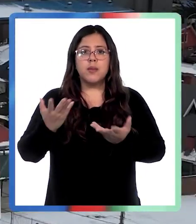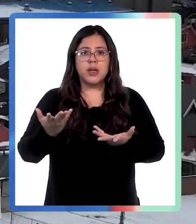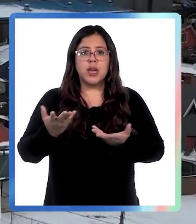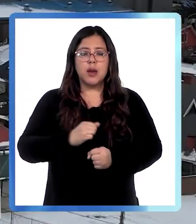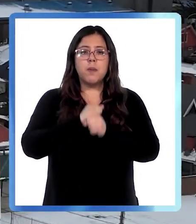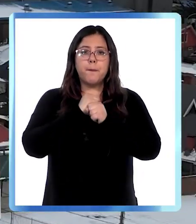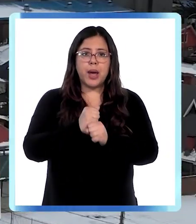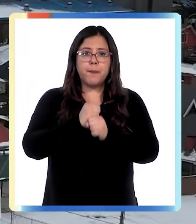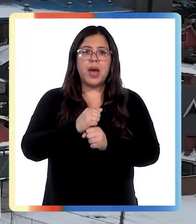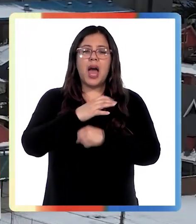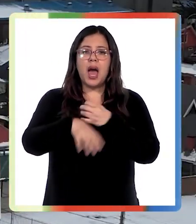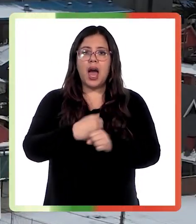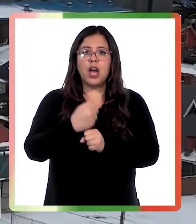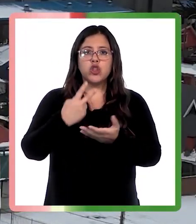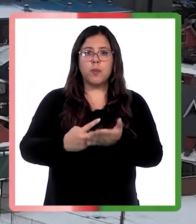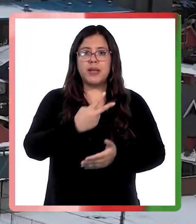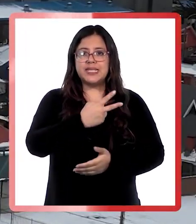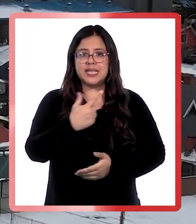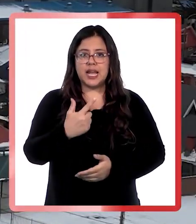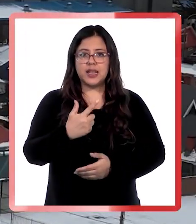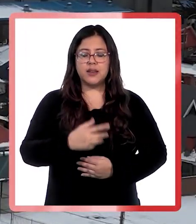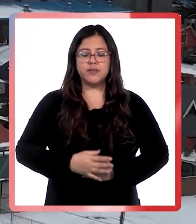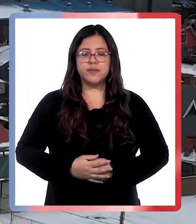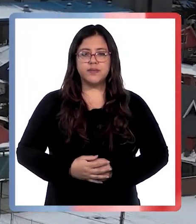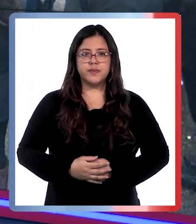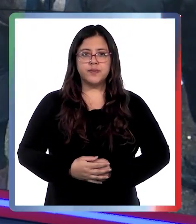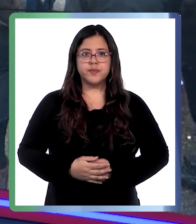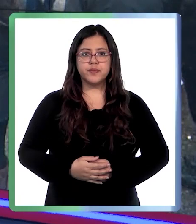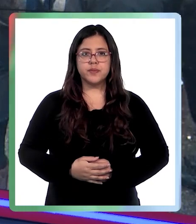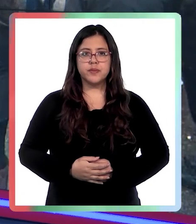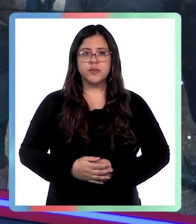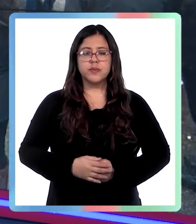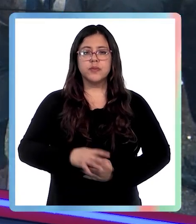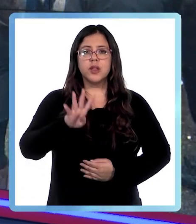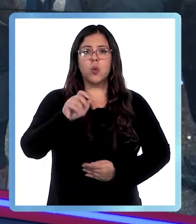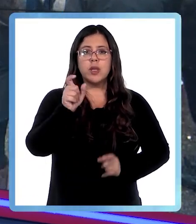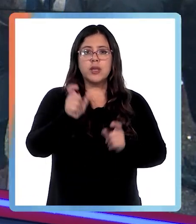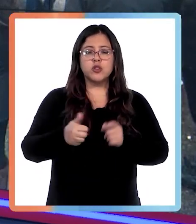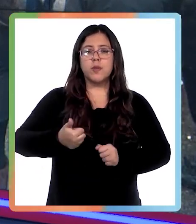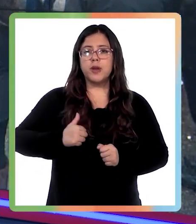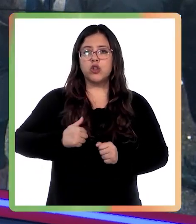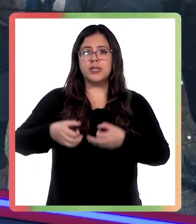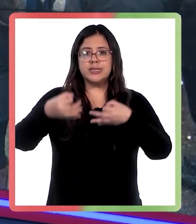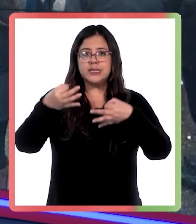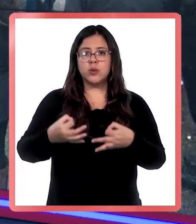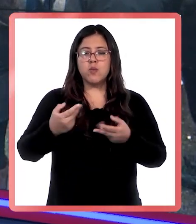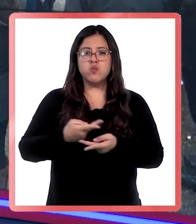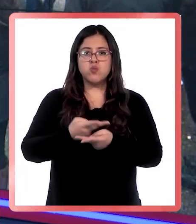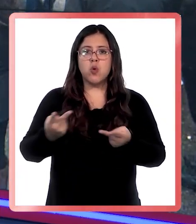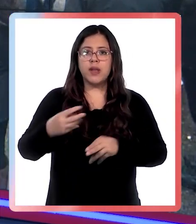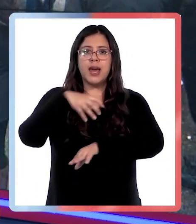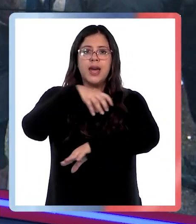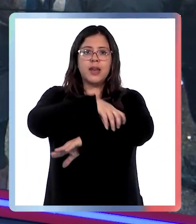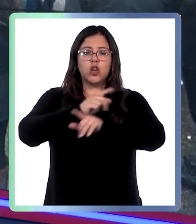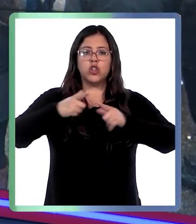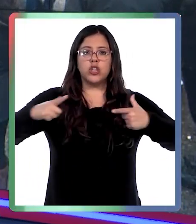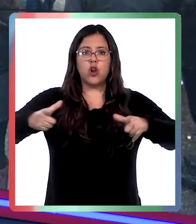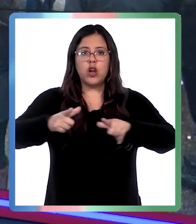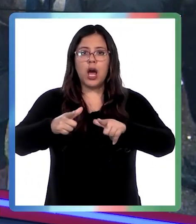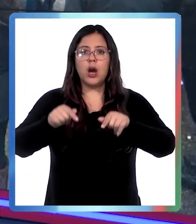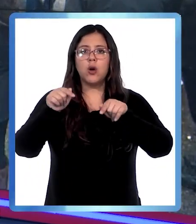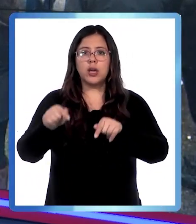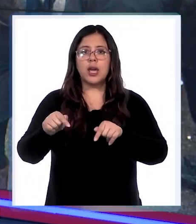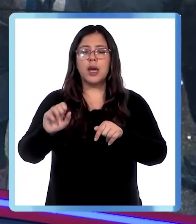hípica hasta el 2007 más de 40 inspectores de seguridad pública de la región de los